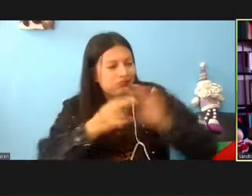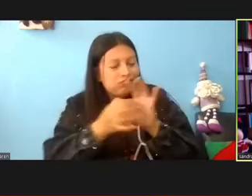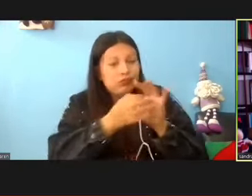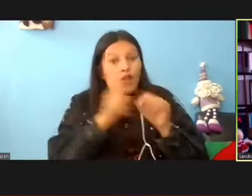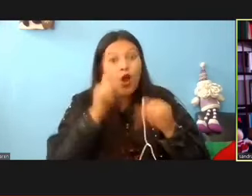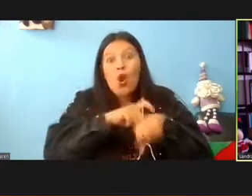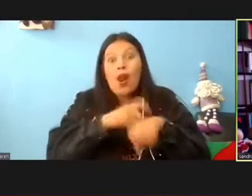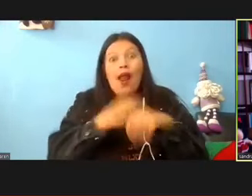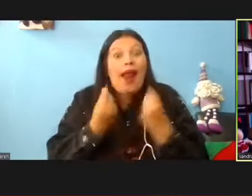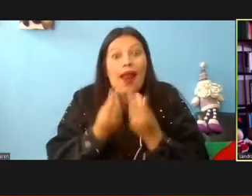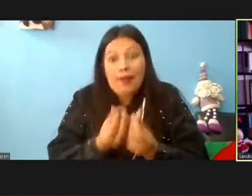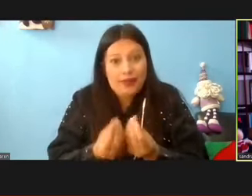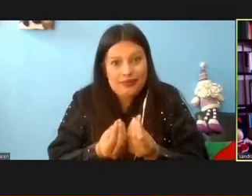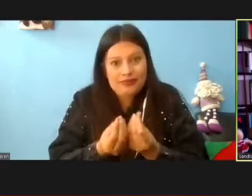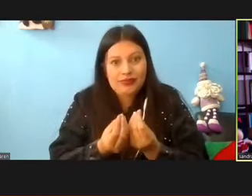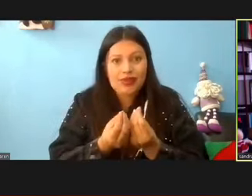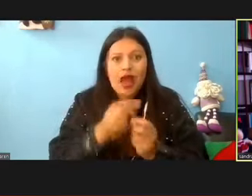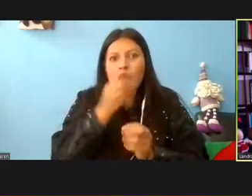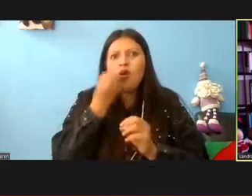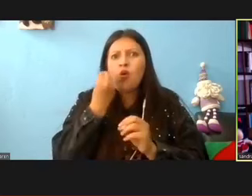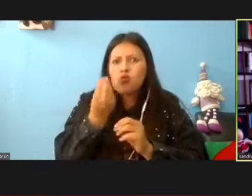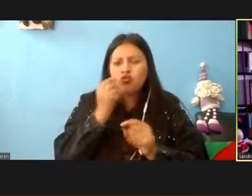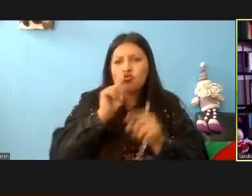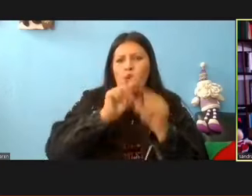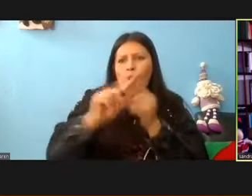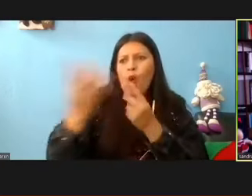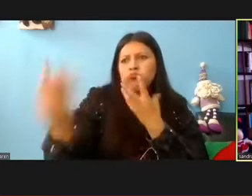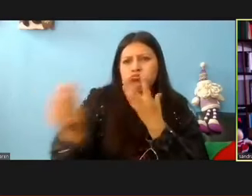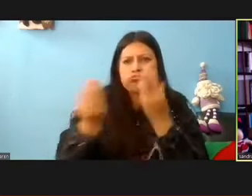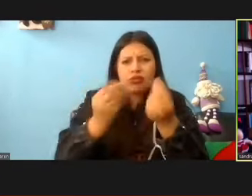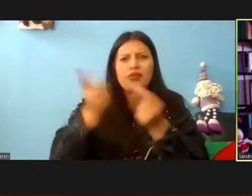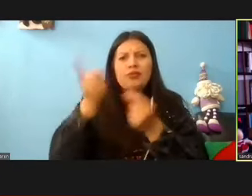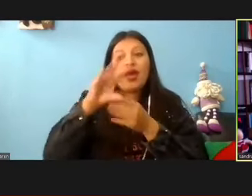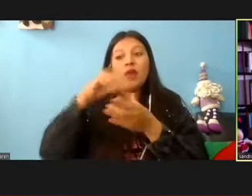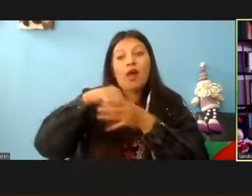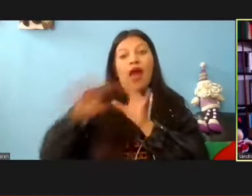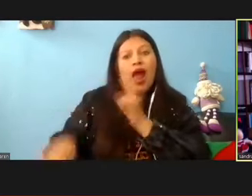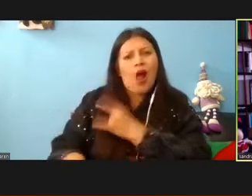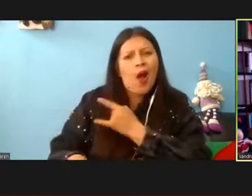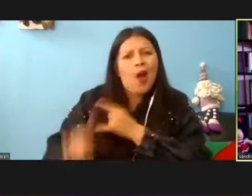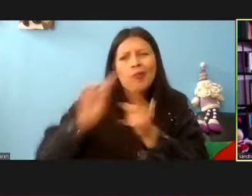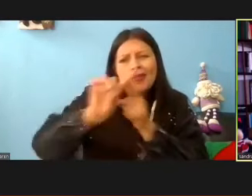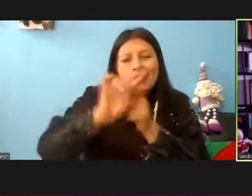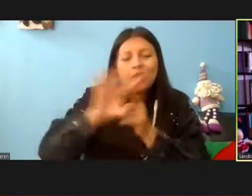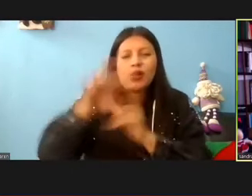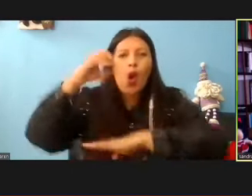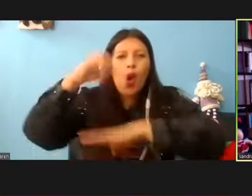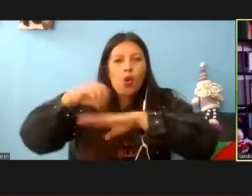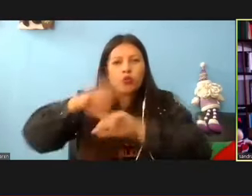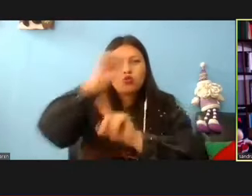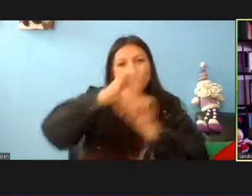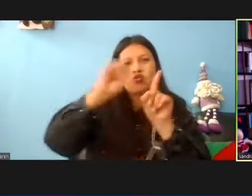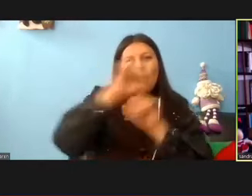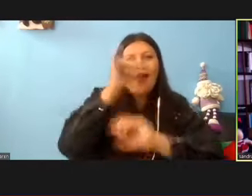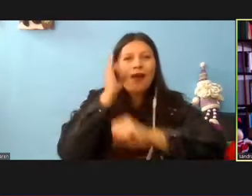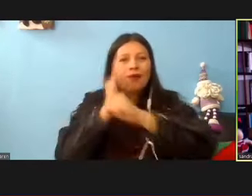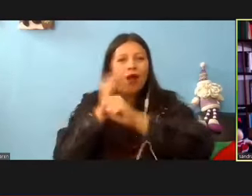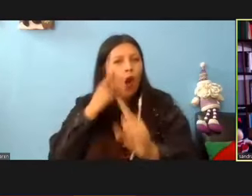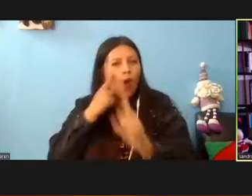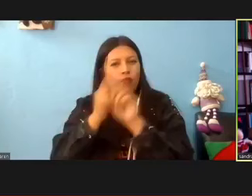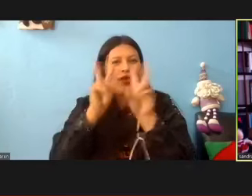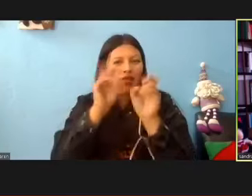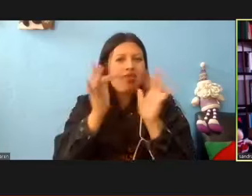apresurada, varios colectivos, tanto de las universidades como de las organizaciones sociales, institutos dedicados a este